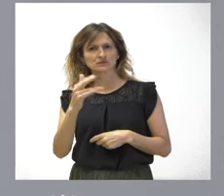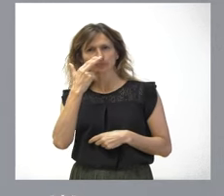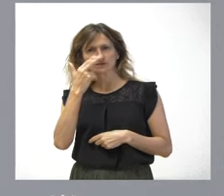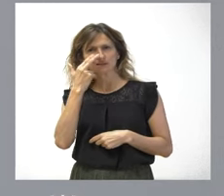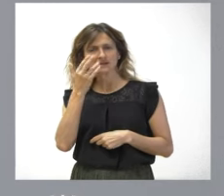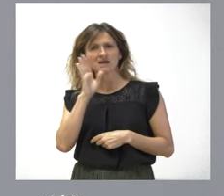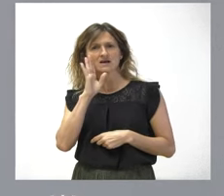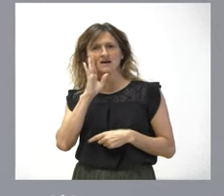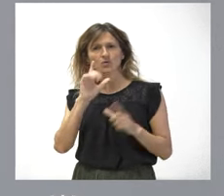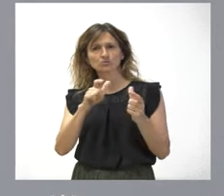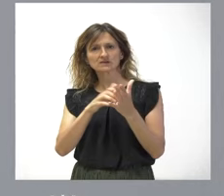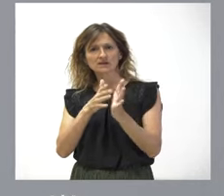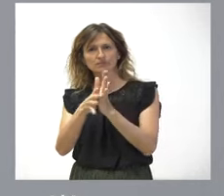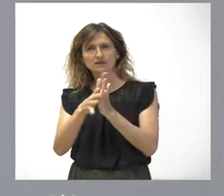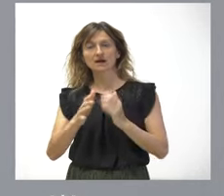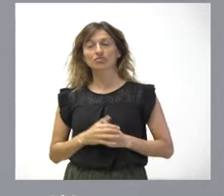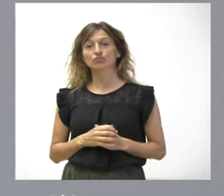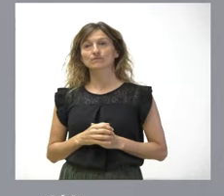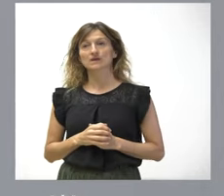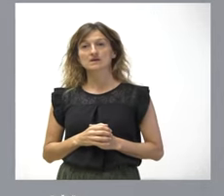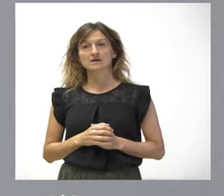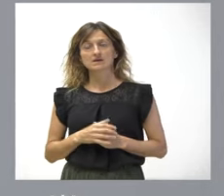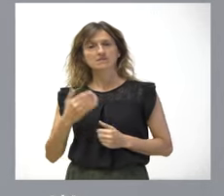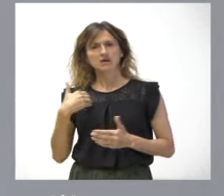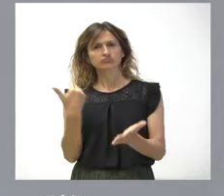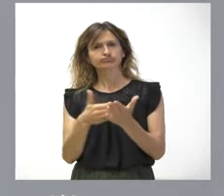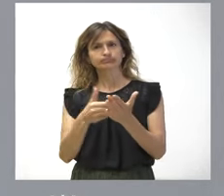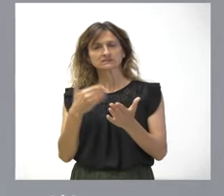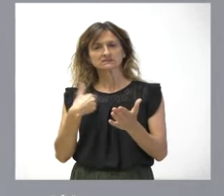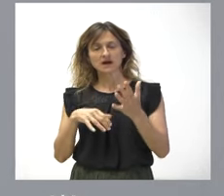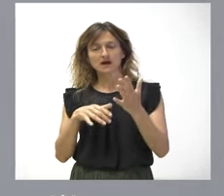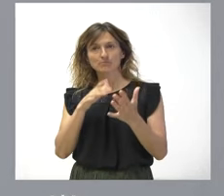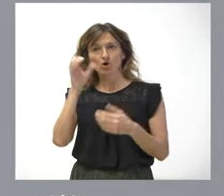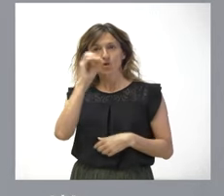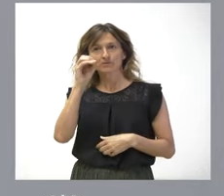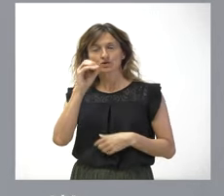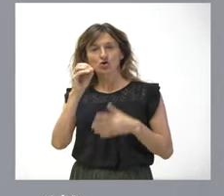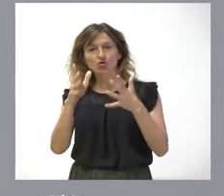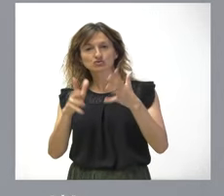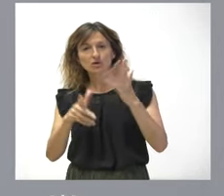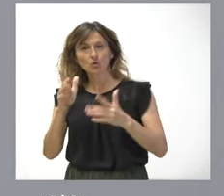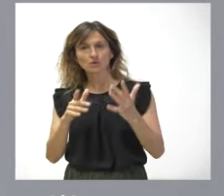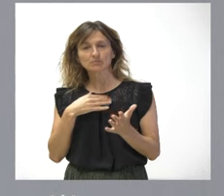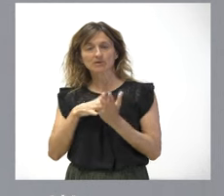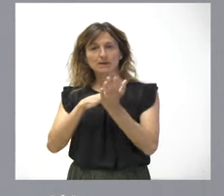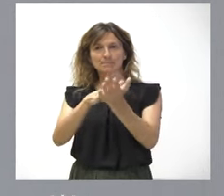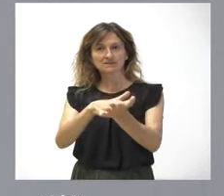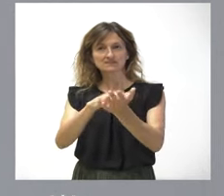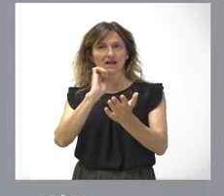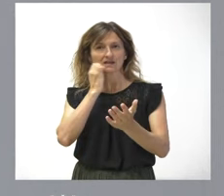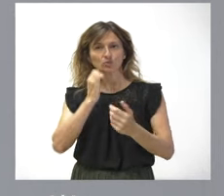habíamos manifestado desde la junta de Castilla y León hay causa suficiente a juicio del Consejo de cuentas para poder presentar el